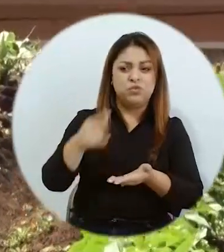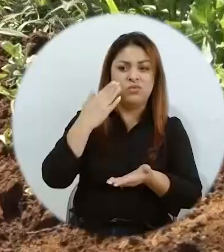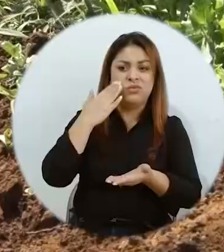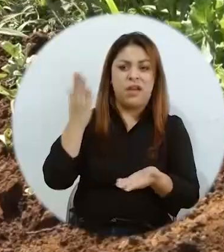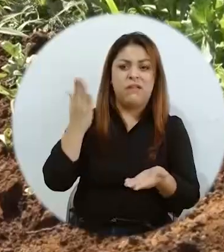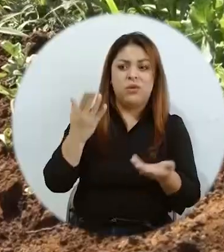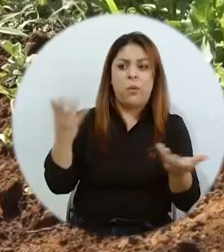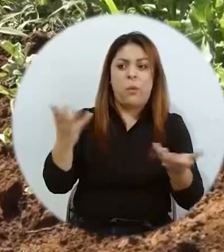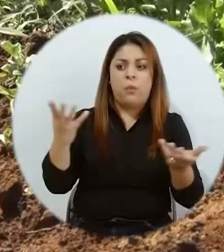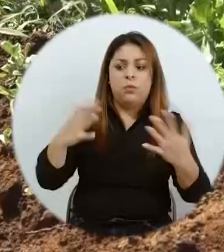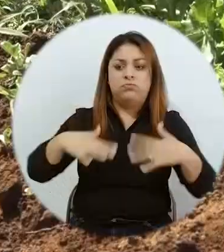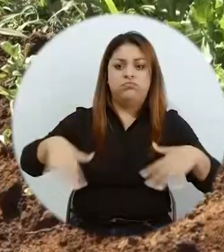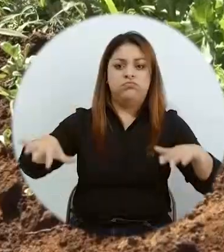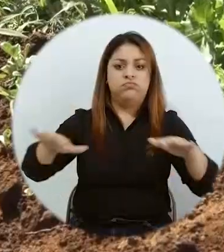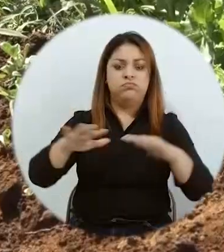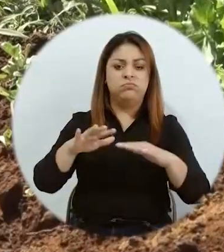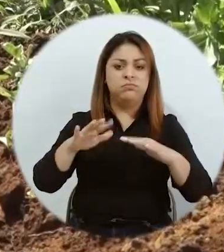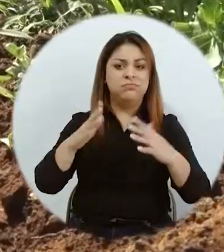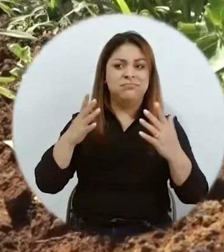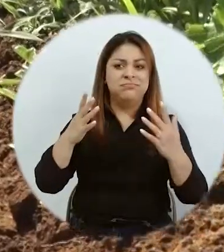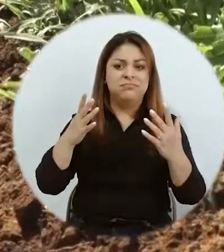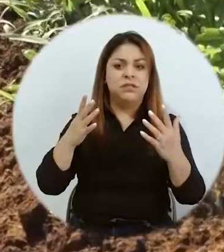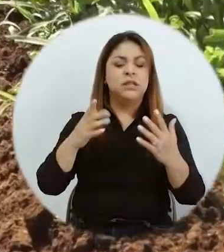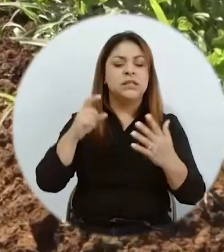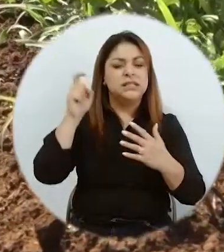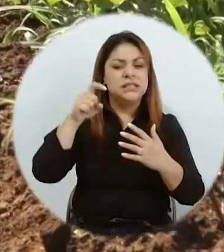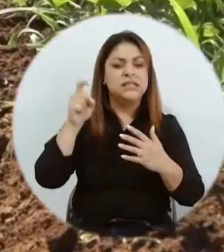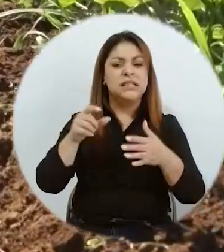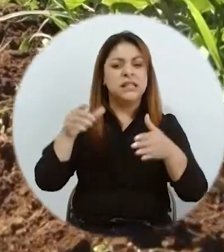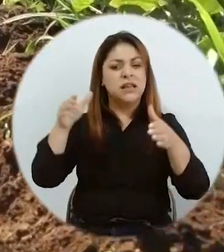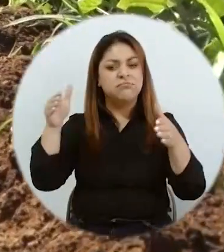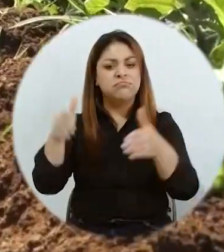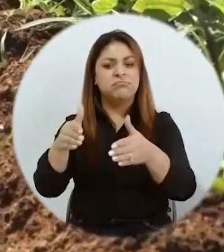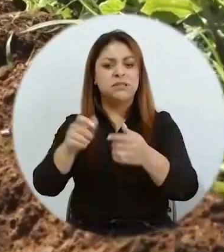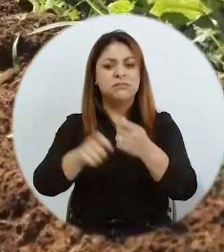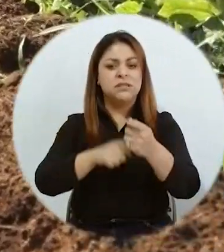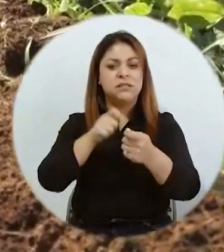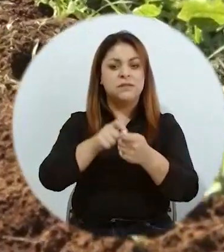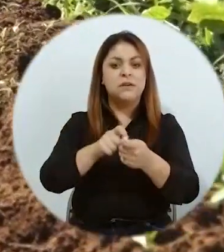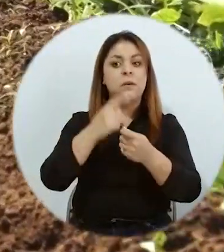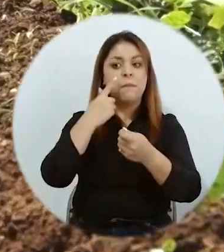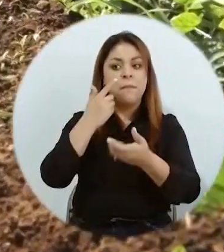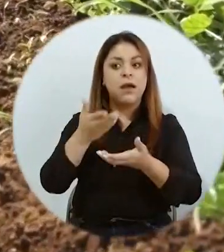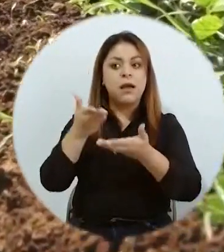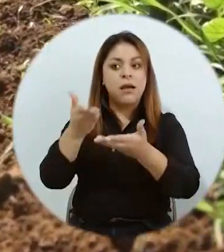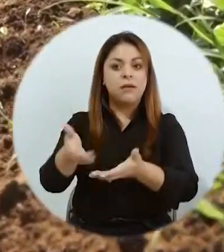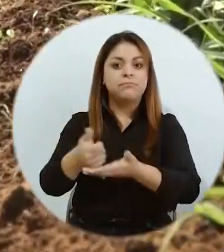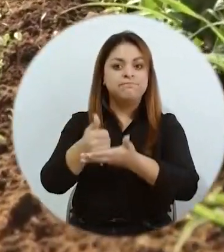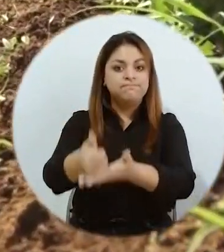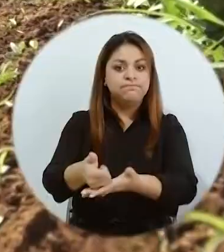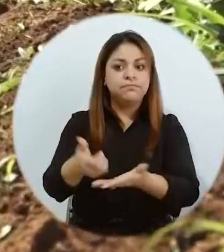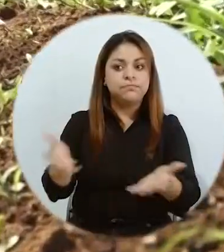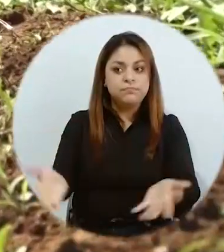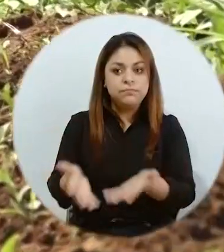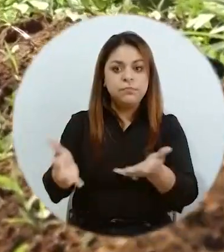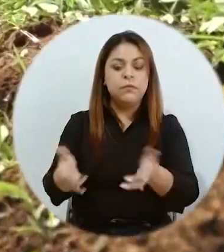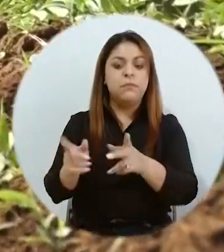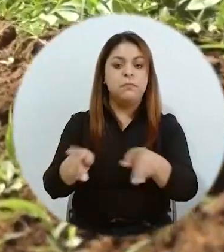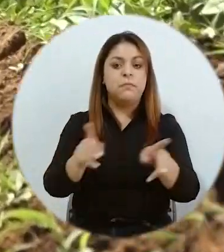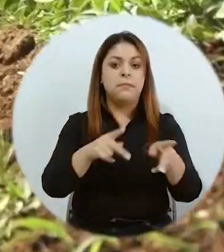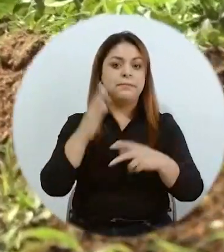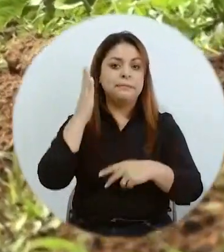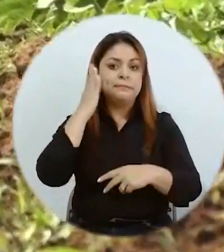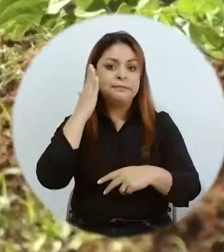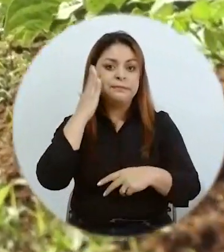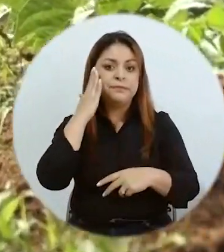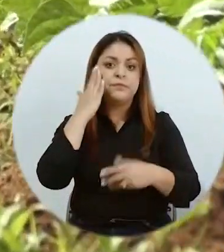todavía. Entonces, ¿qué es lo que sucede? Hace falta un mercado especificado, o sea, específico, para llegar a agarrar y